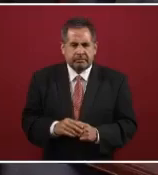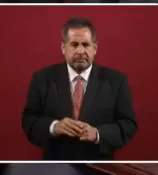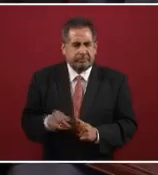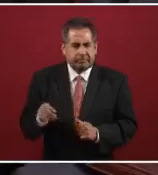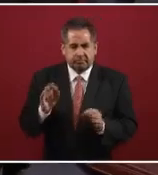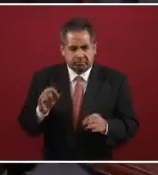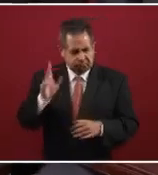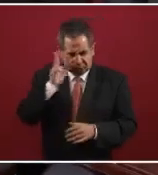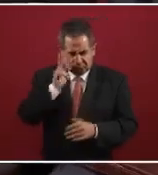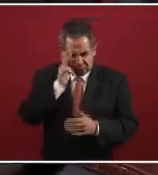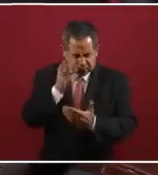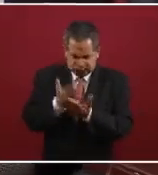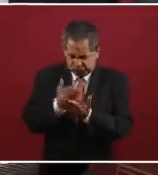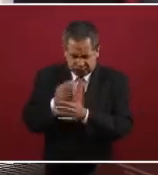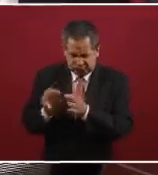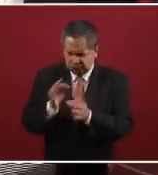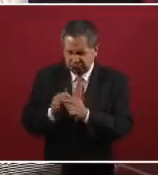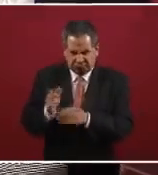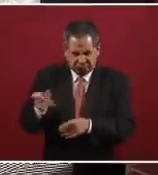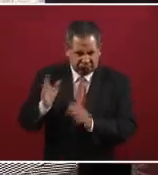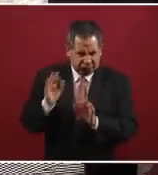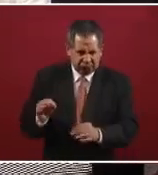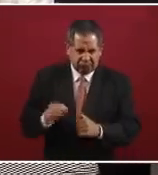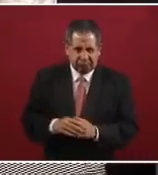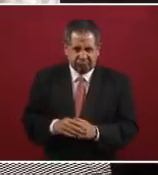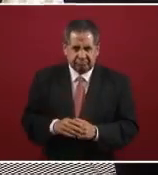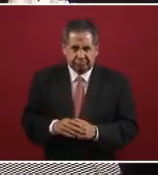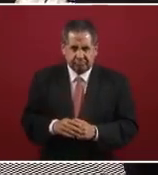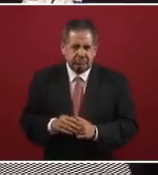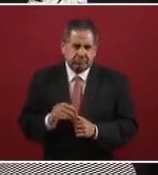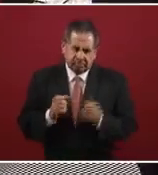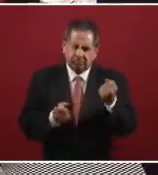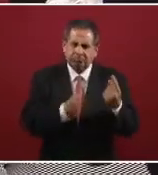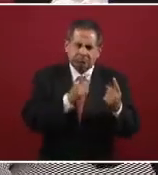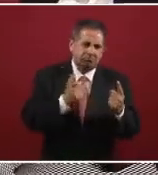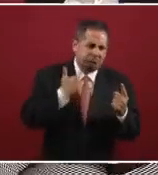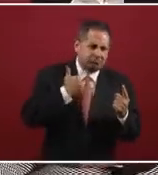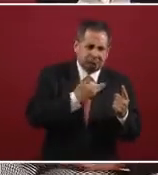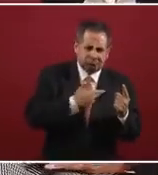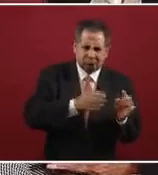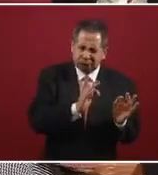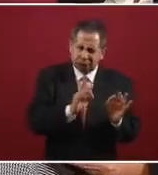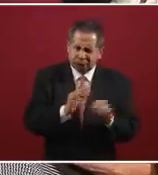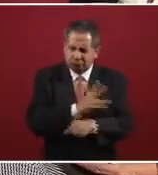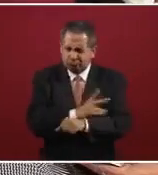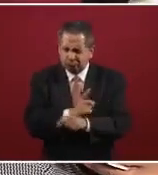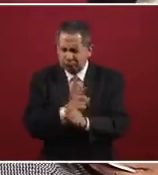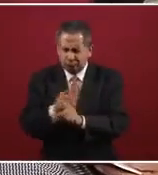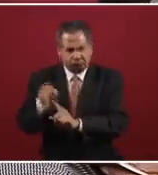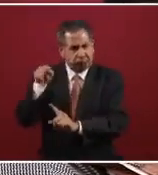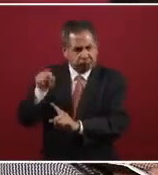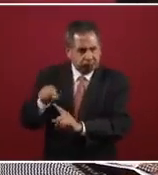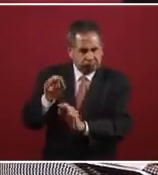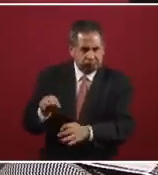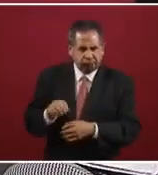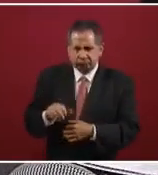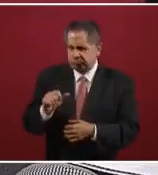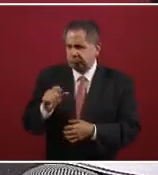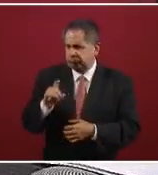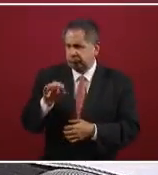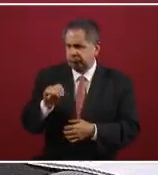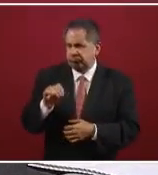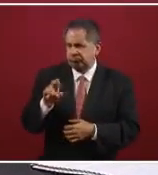se puede probar y han habido otros presidentes honestos pero